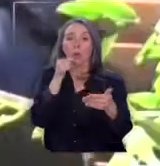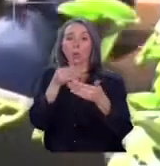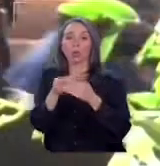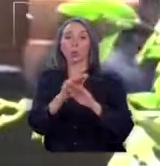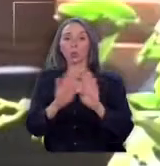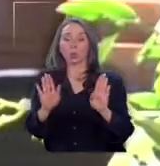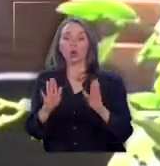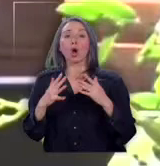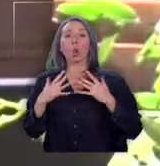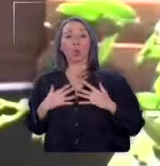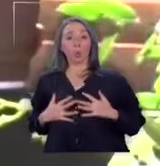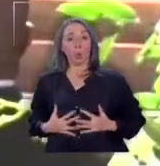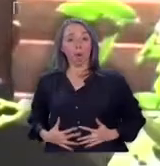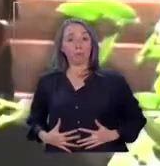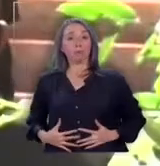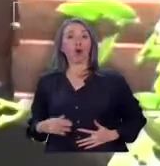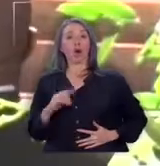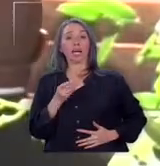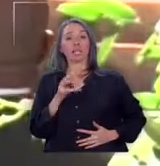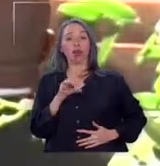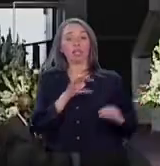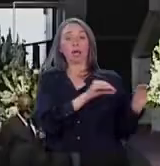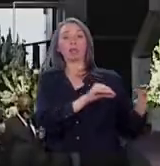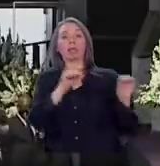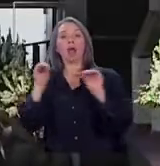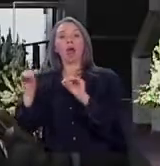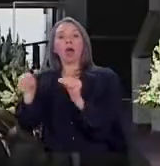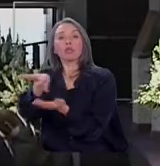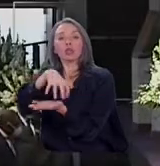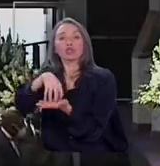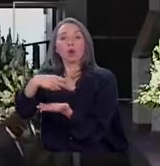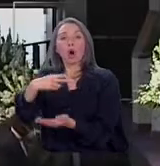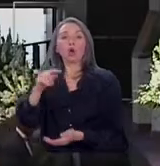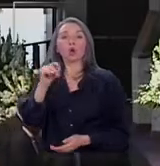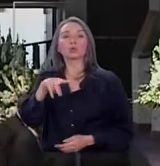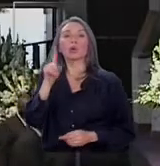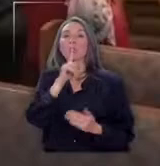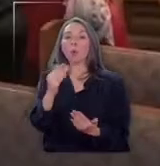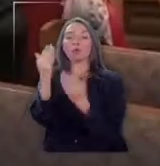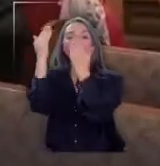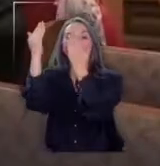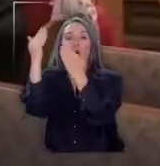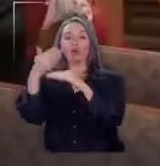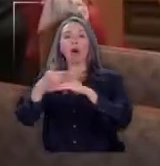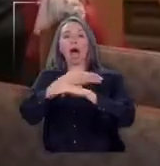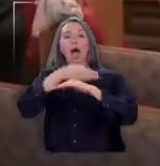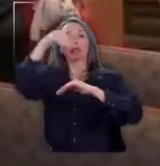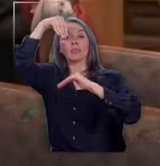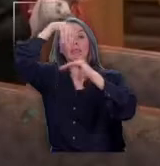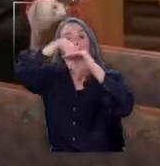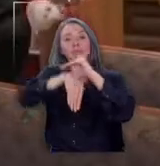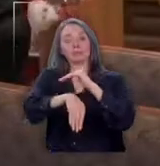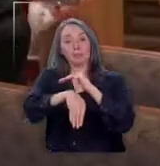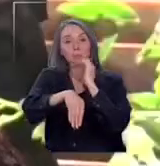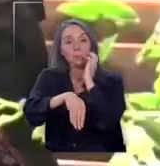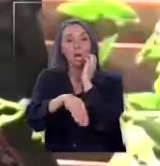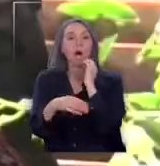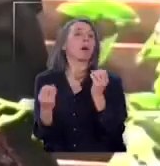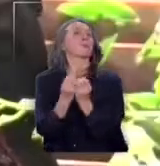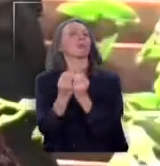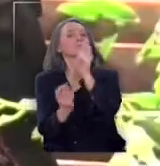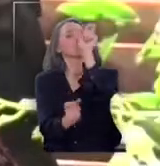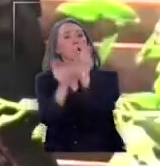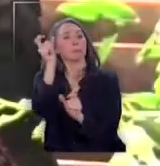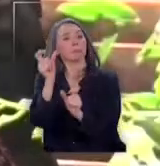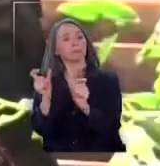final su cuerpo ya se encuentra en Houston donde recibirá su último adiós antes de ser sepultado cientos de